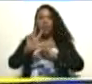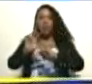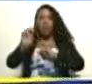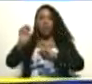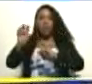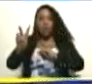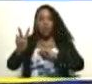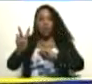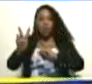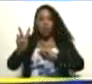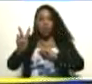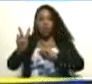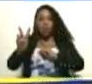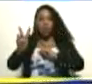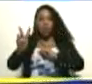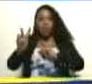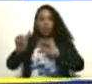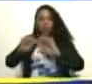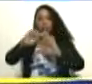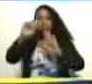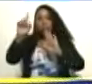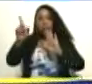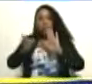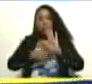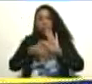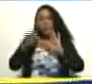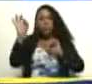10.009.932, con un total, un